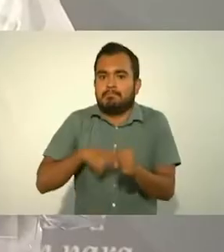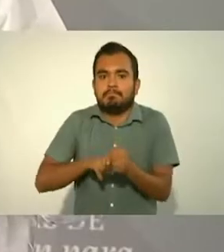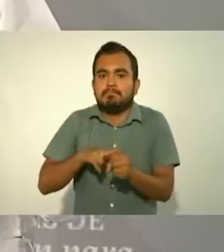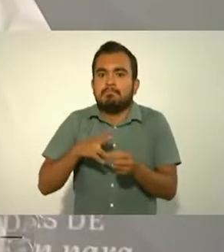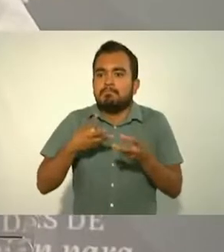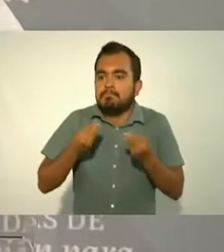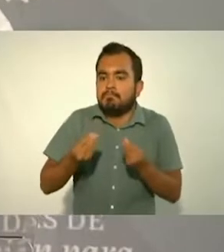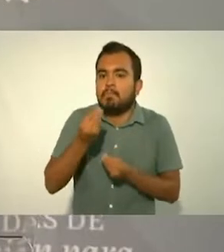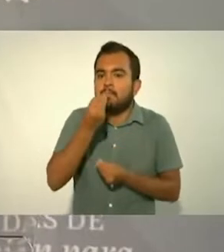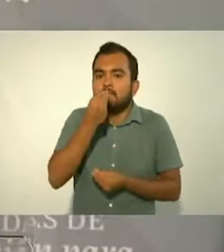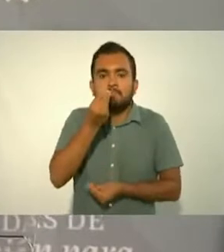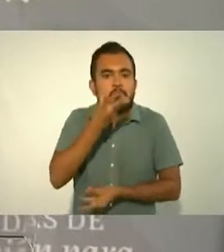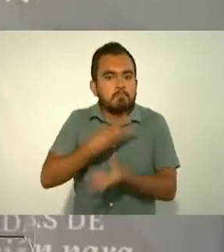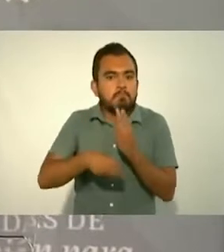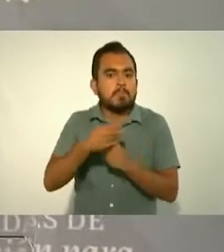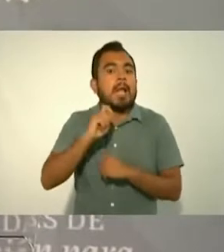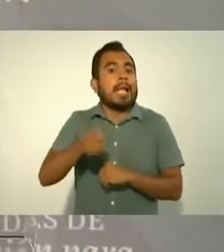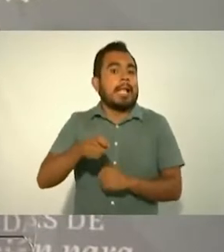La inflación